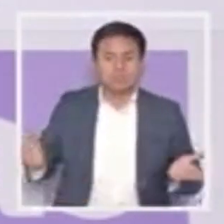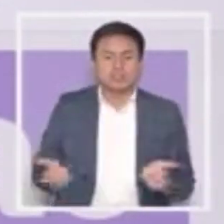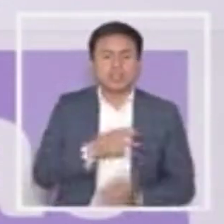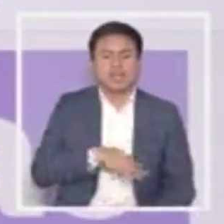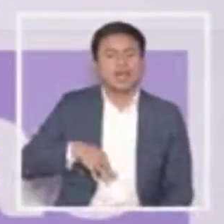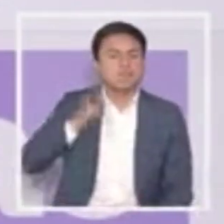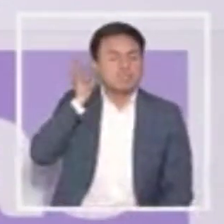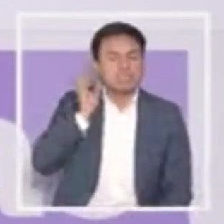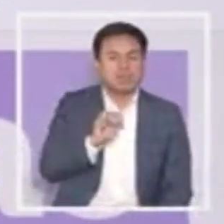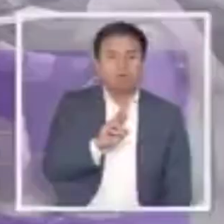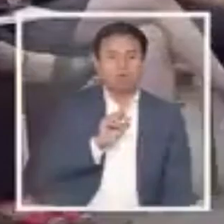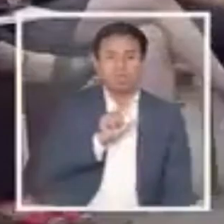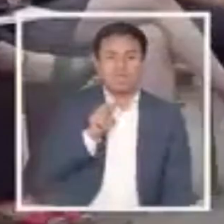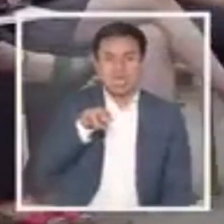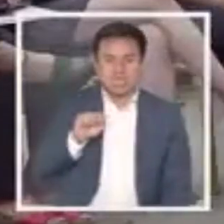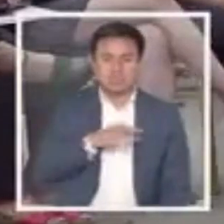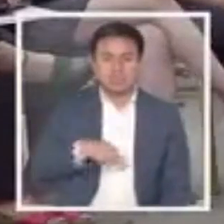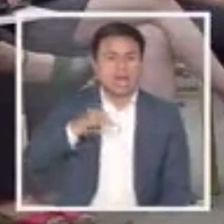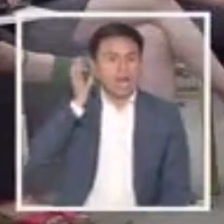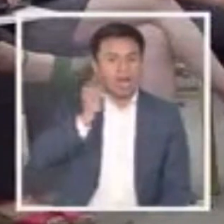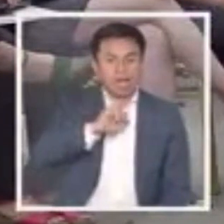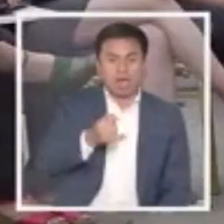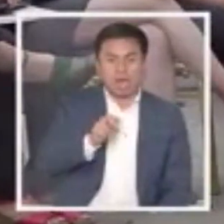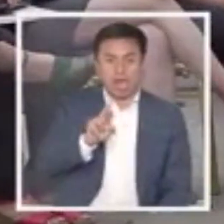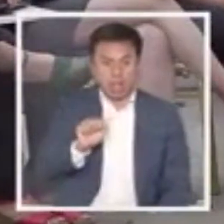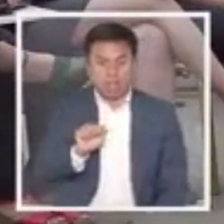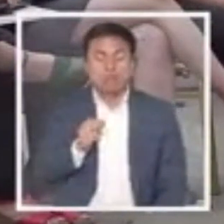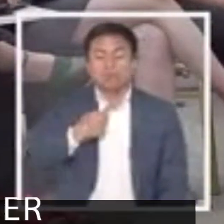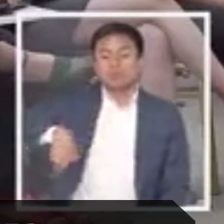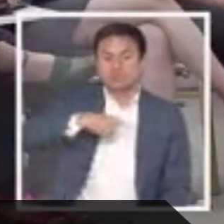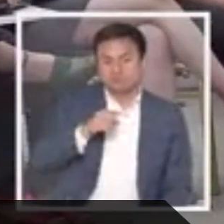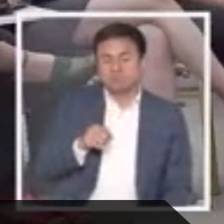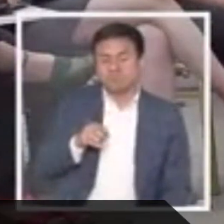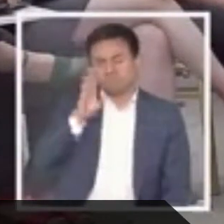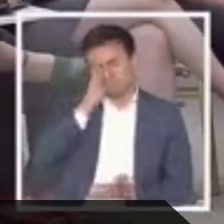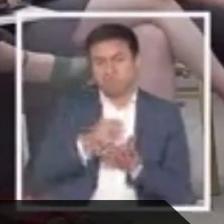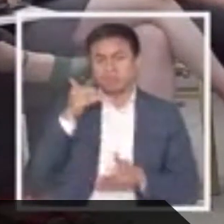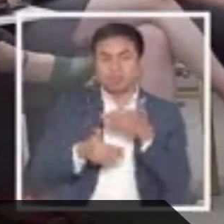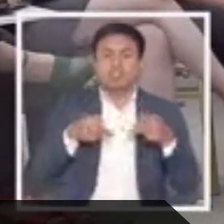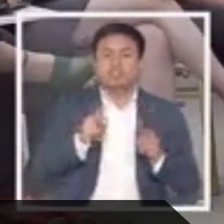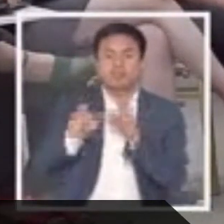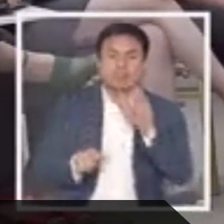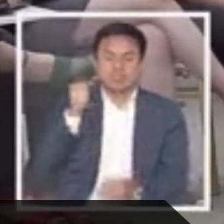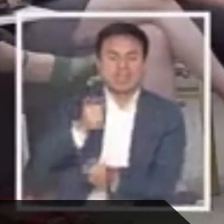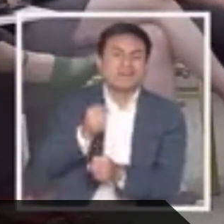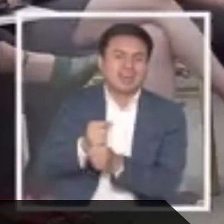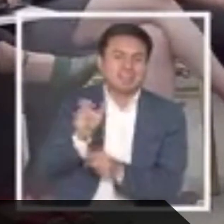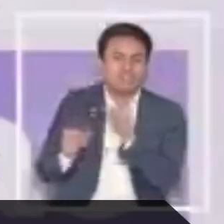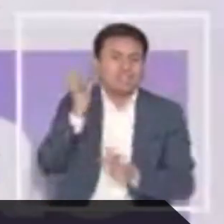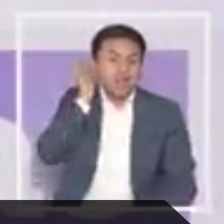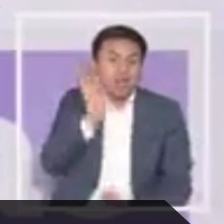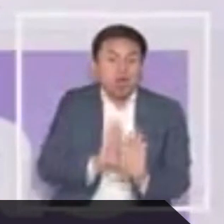por la ministra Orellana y por la ministra Jara, hemos tomado la decisión de seguir avanzando en el derecho a las personas trabajadoras que